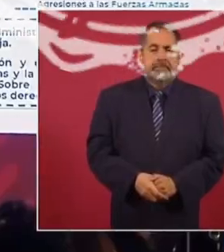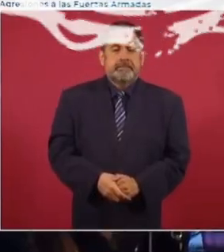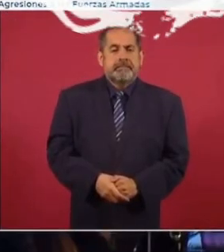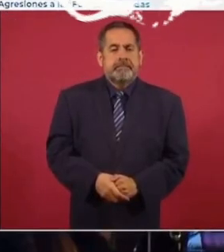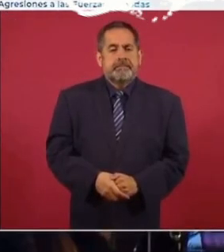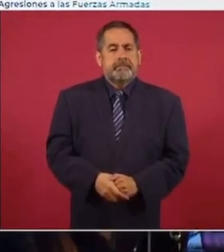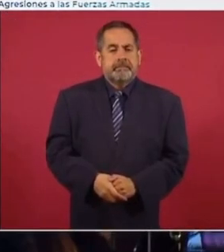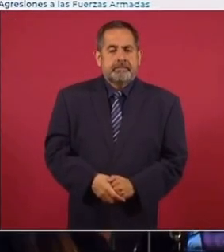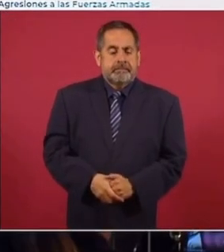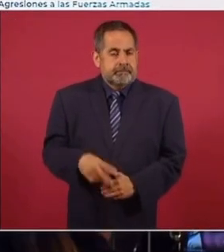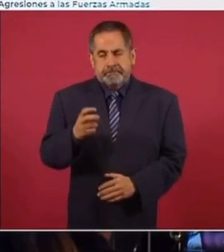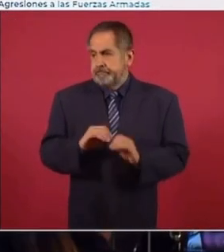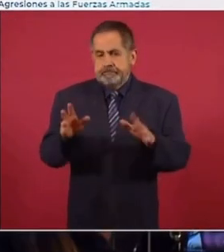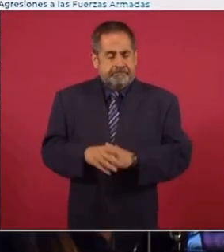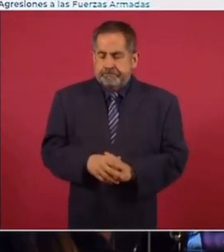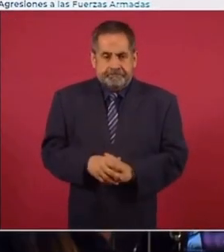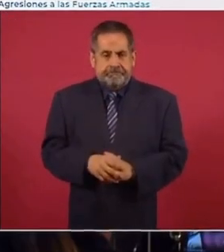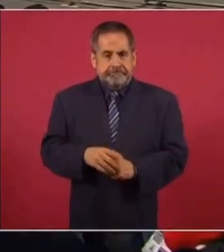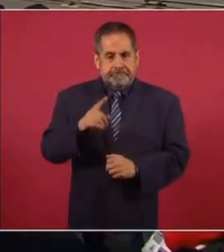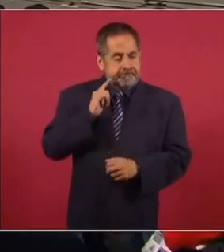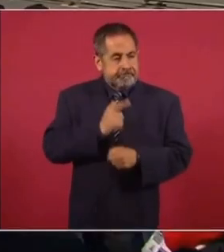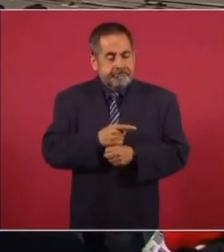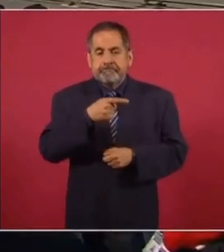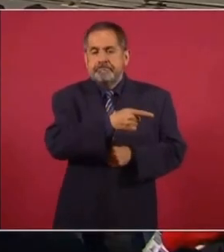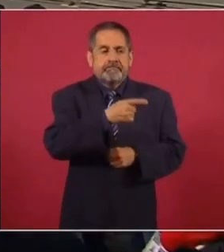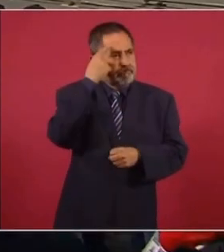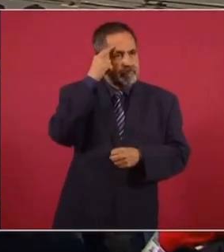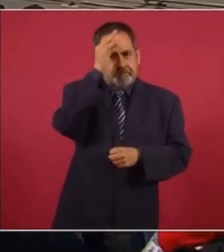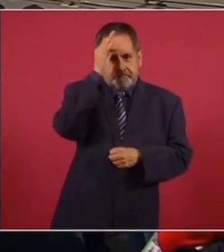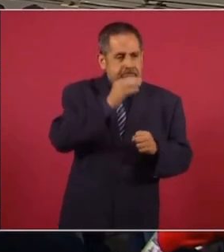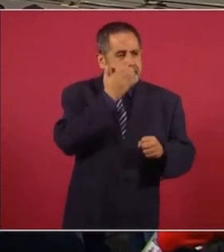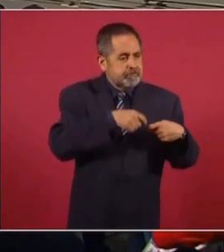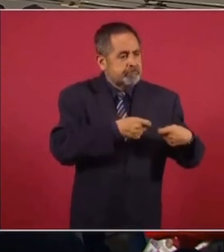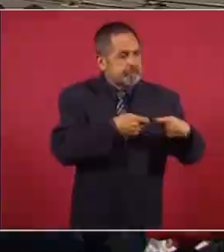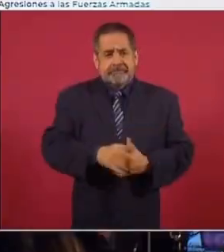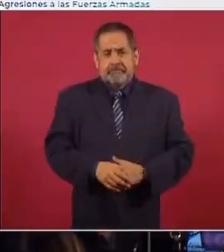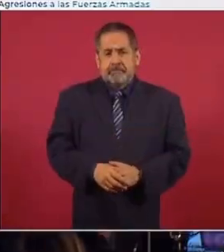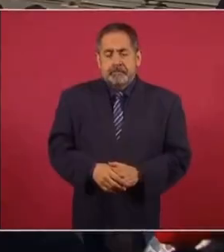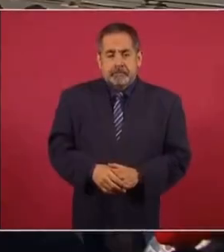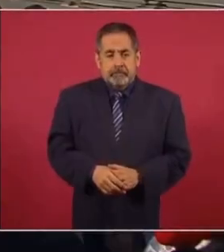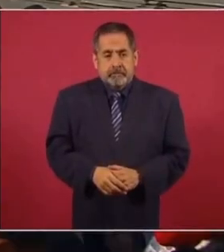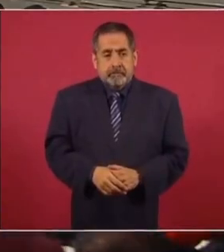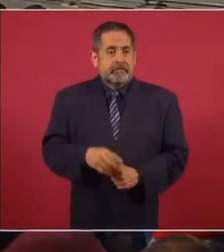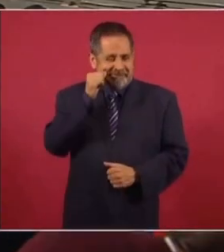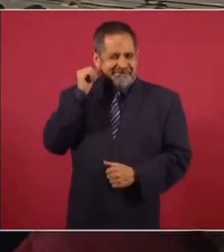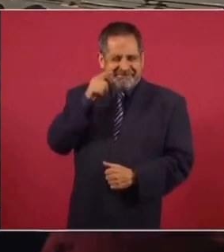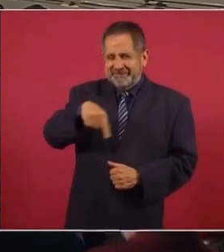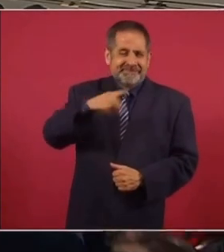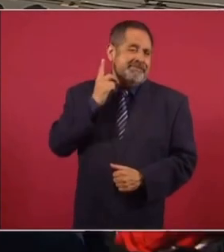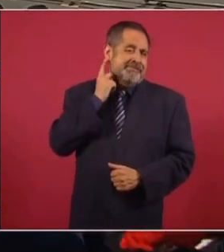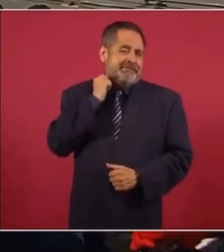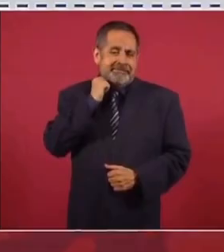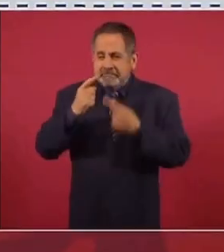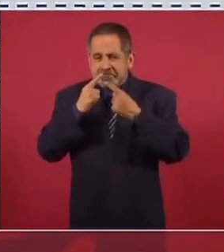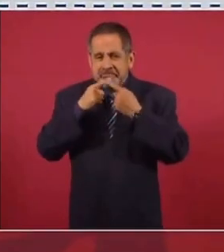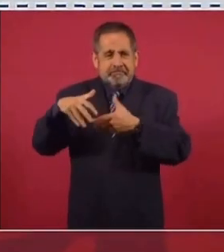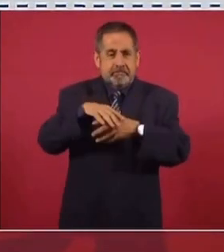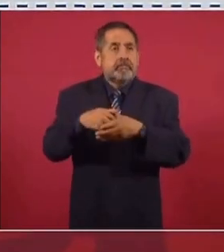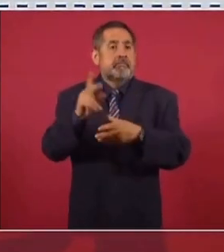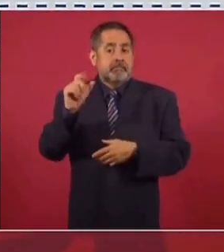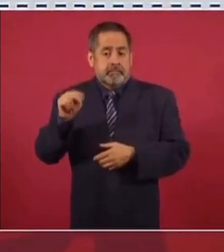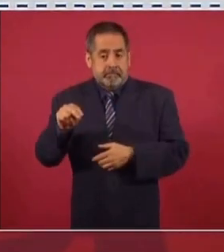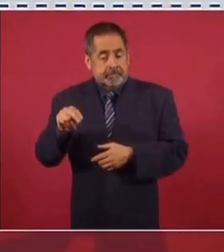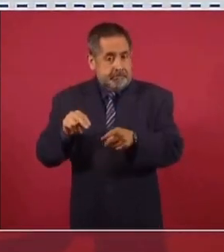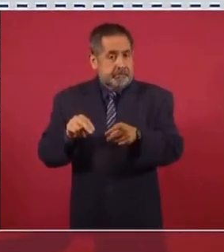Por eso, no cabe duda que la doctrina del conservadurismo es la hipocresía. Todos los legisladores, ayer por ejemplo, del PAN,